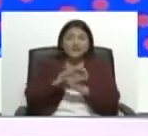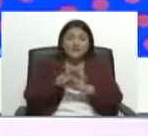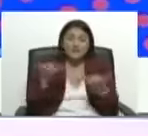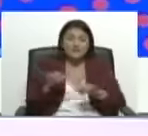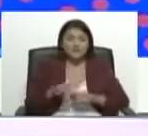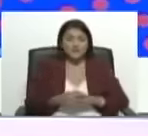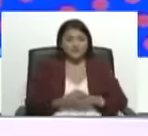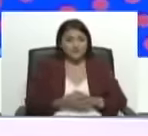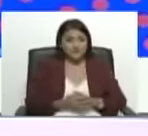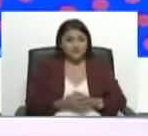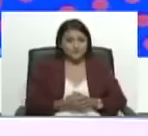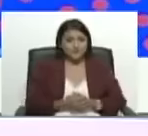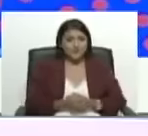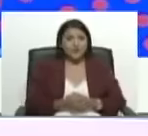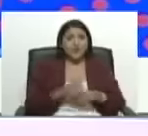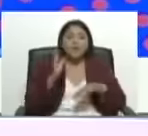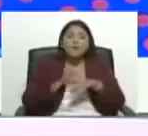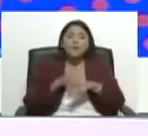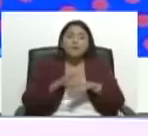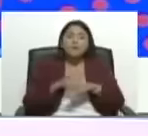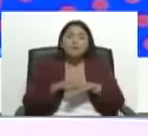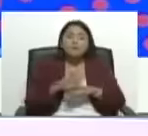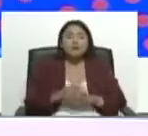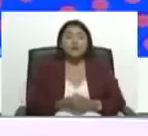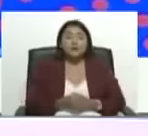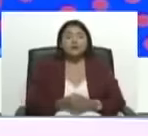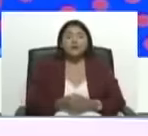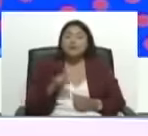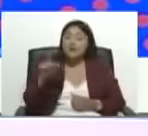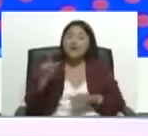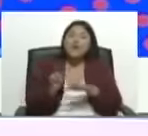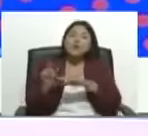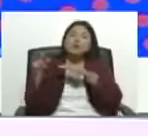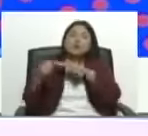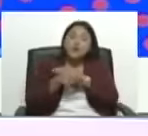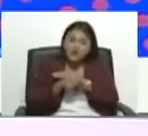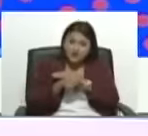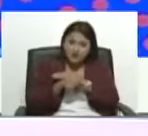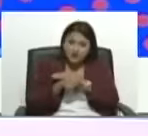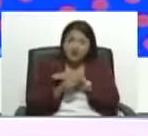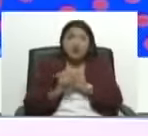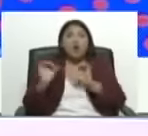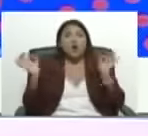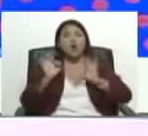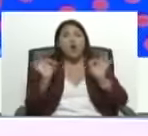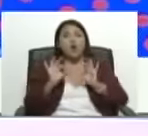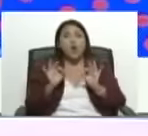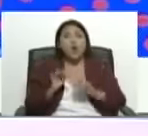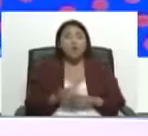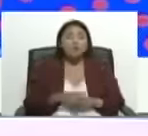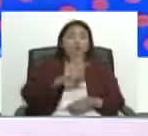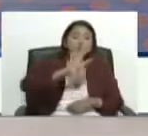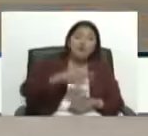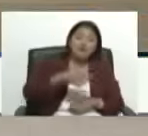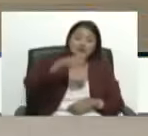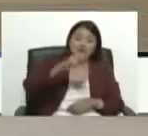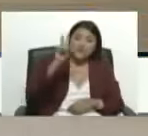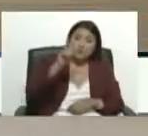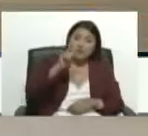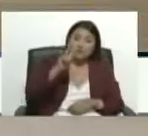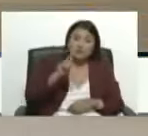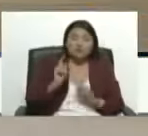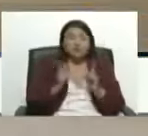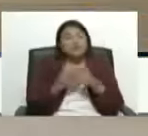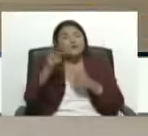Que están o en territorio de Guyana o en nuestra Guayana Esequiba. Y Venezuela va a defender